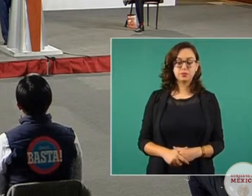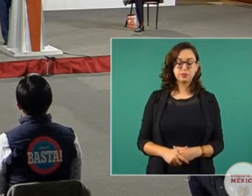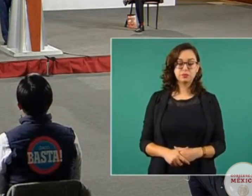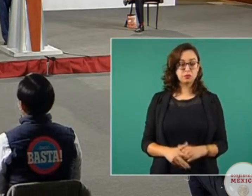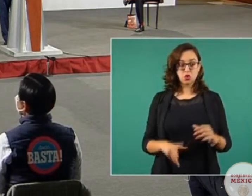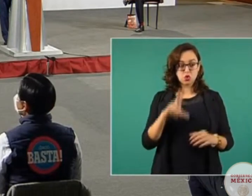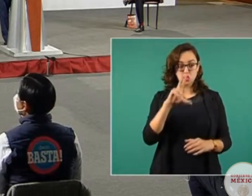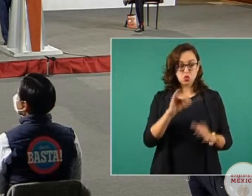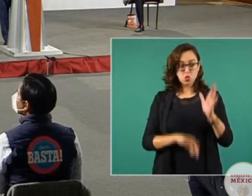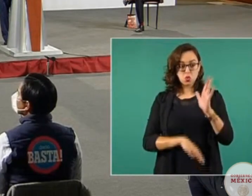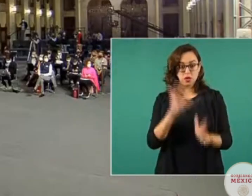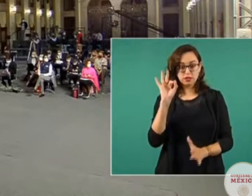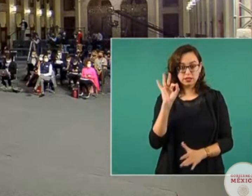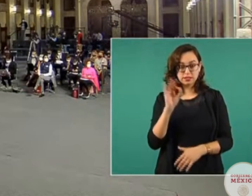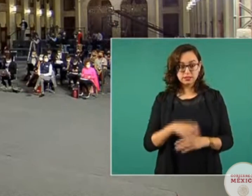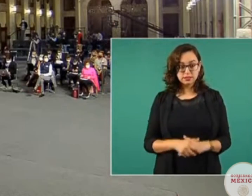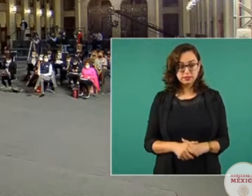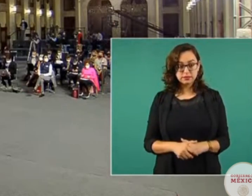¿No está?